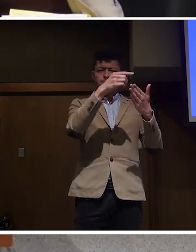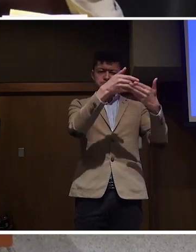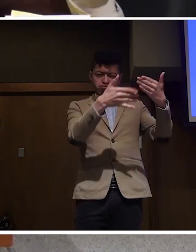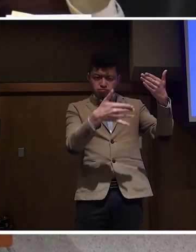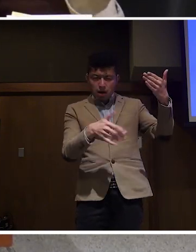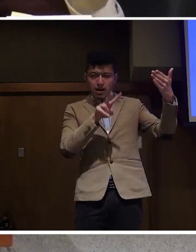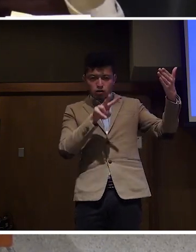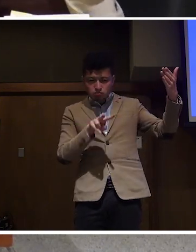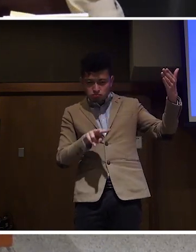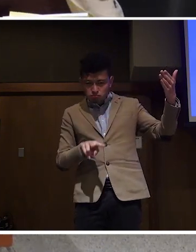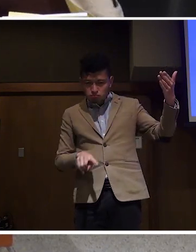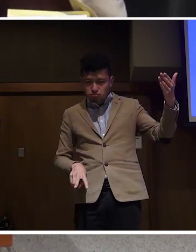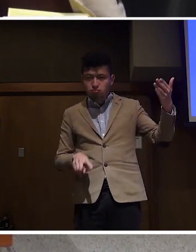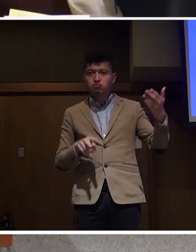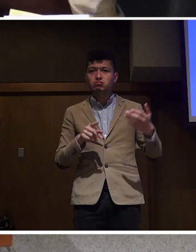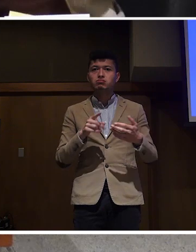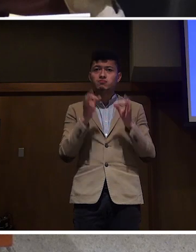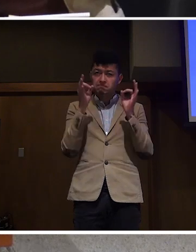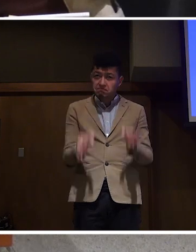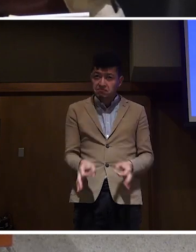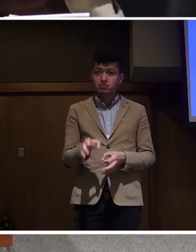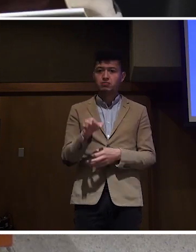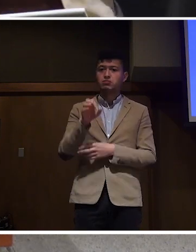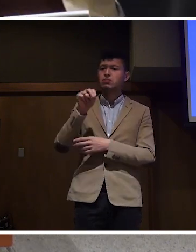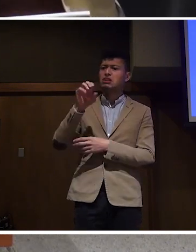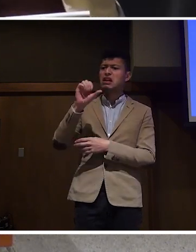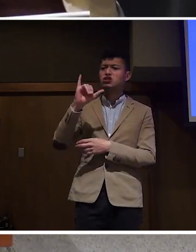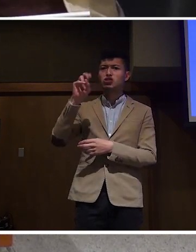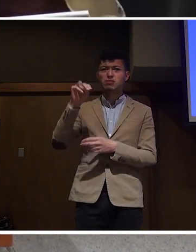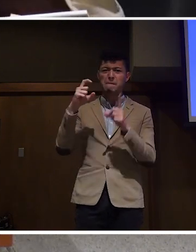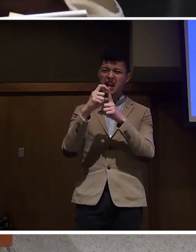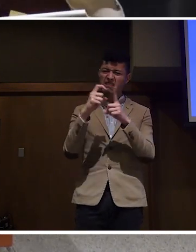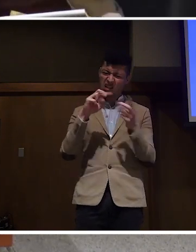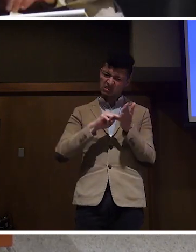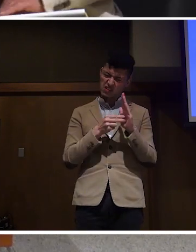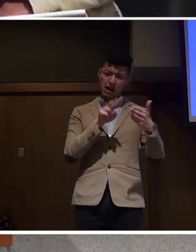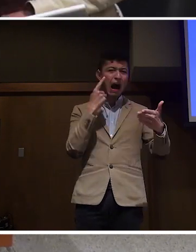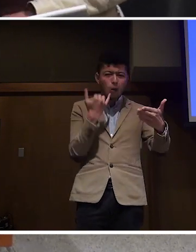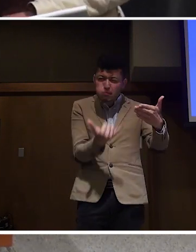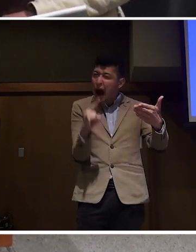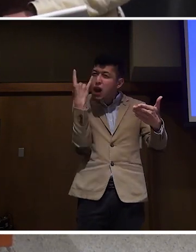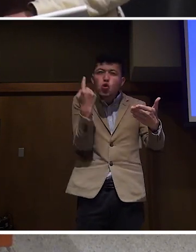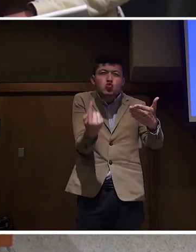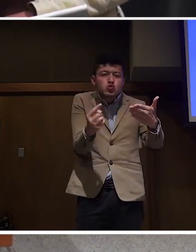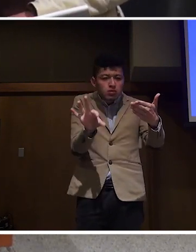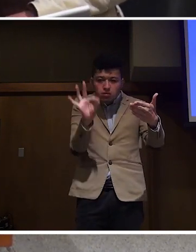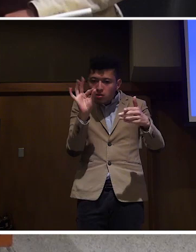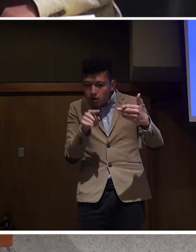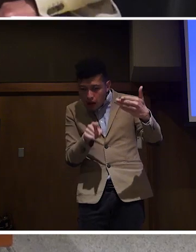específicamente la diferenciación entre el conjunto del país, o sea, el nivel nacional, y el nivel de las entidades